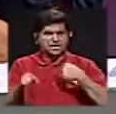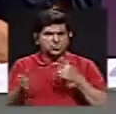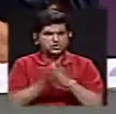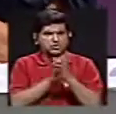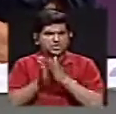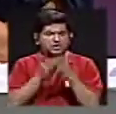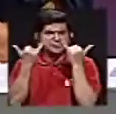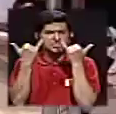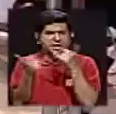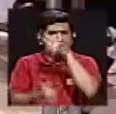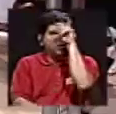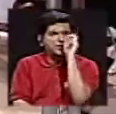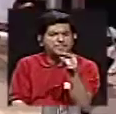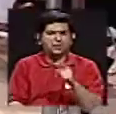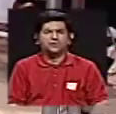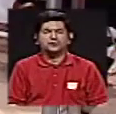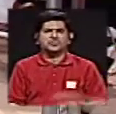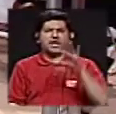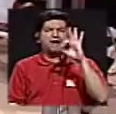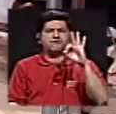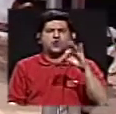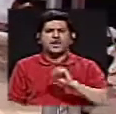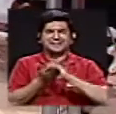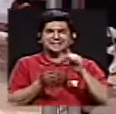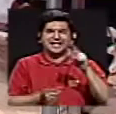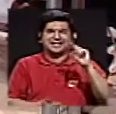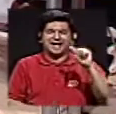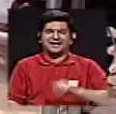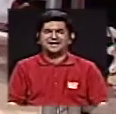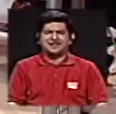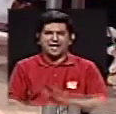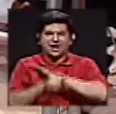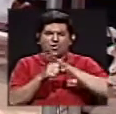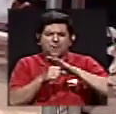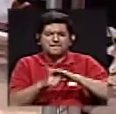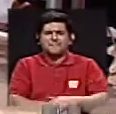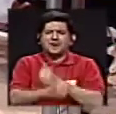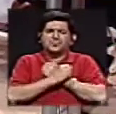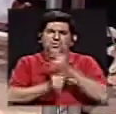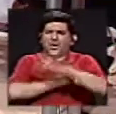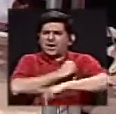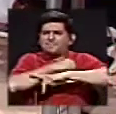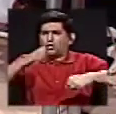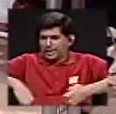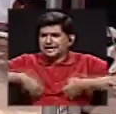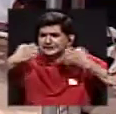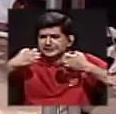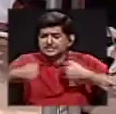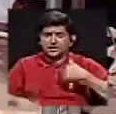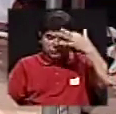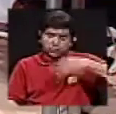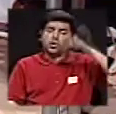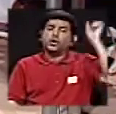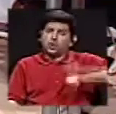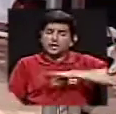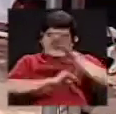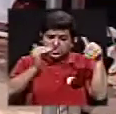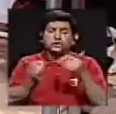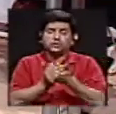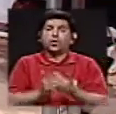aquí nada una pregunta doña flora de santana y pregunta hubo suficiente amor a la patria yo creo que sí de todas las